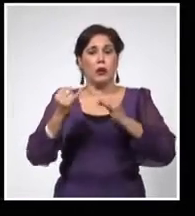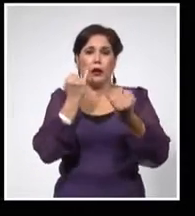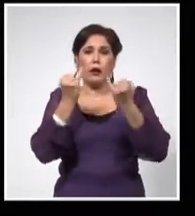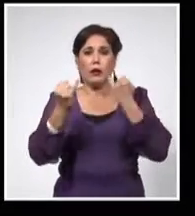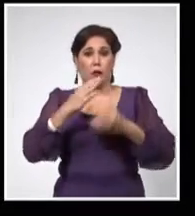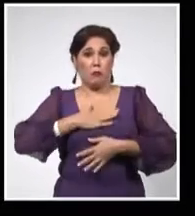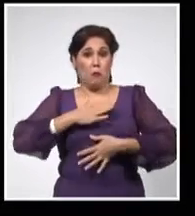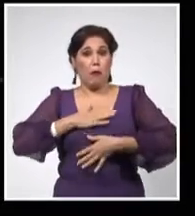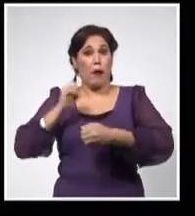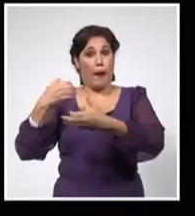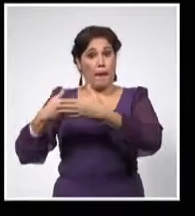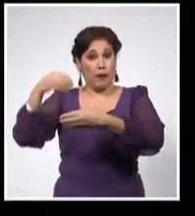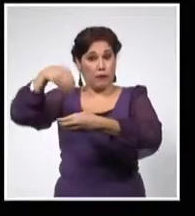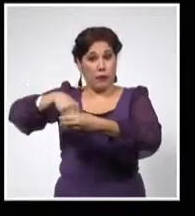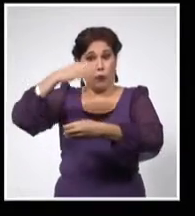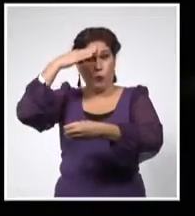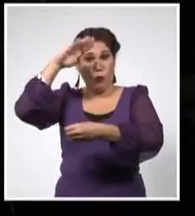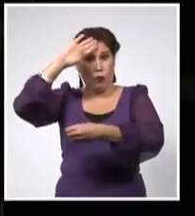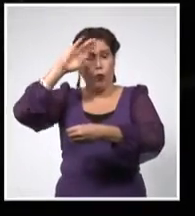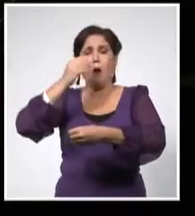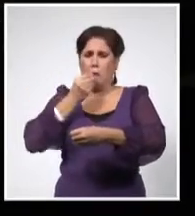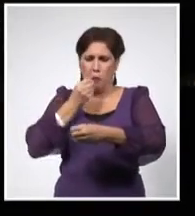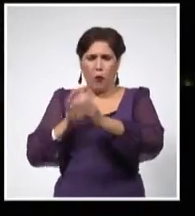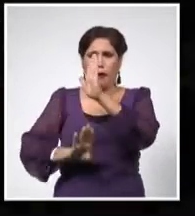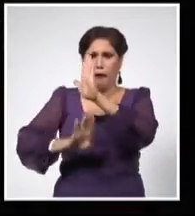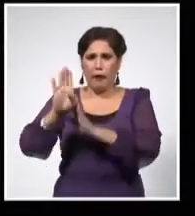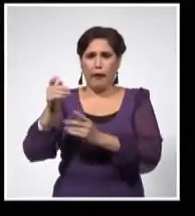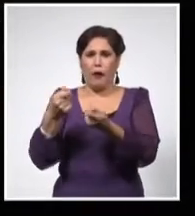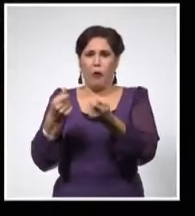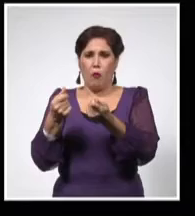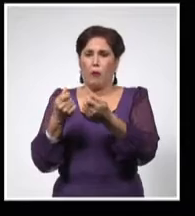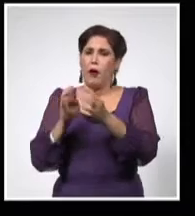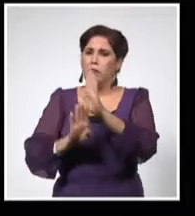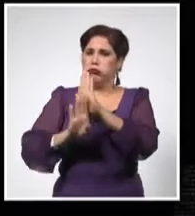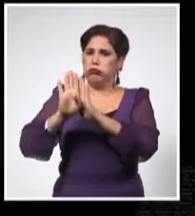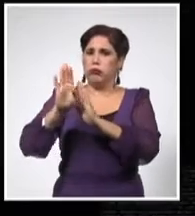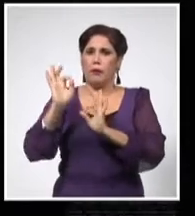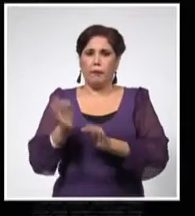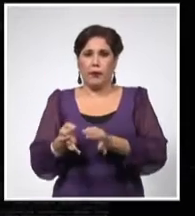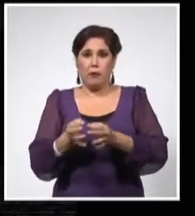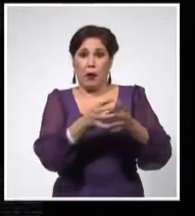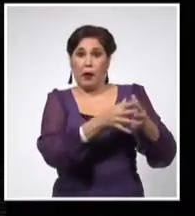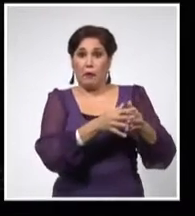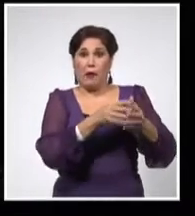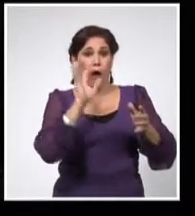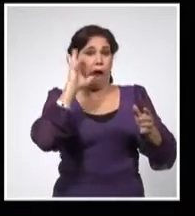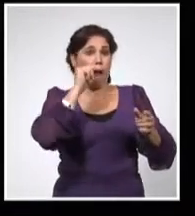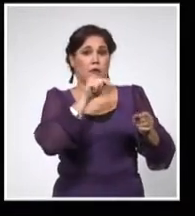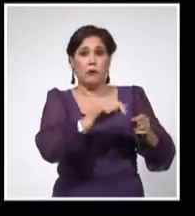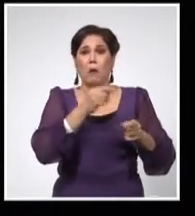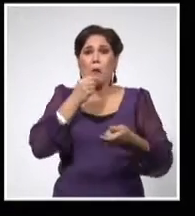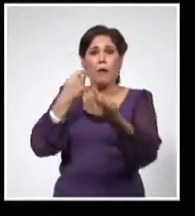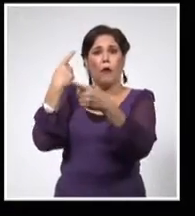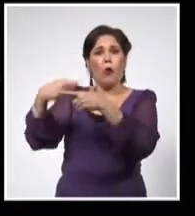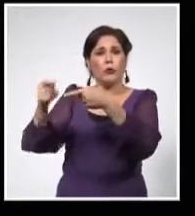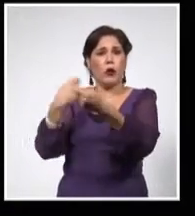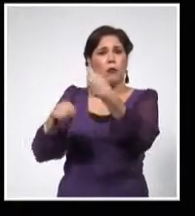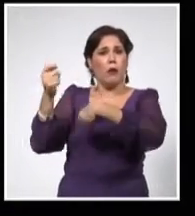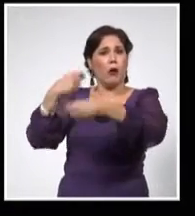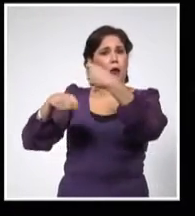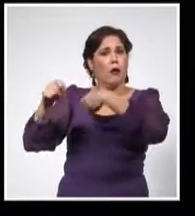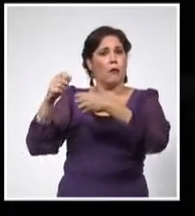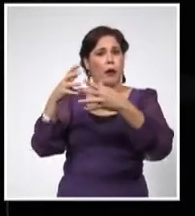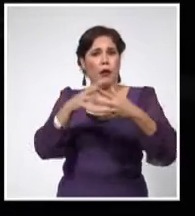sus propias empresas, de sus propias entidades que negocian o invierten